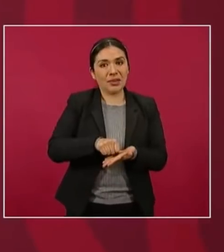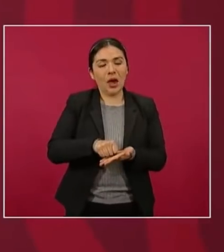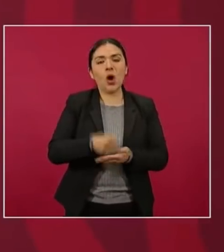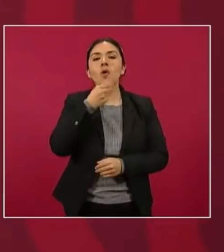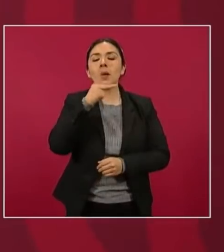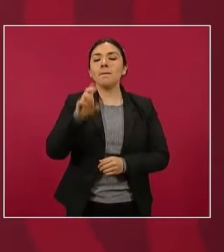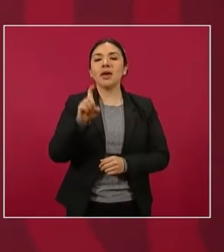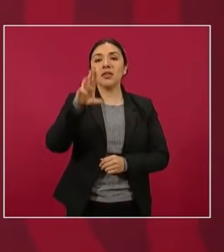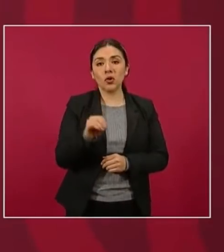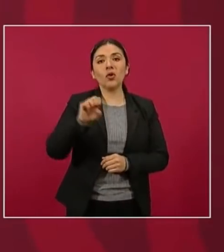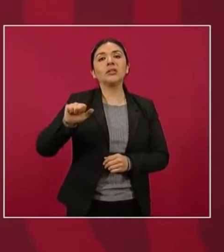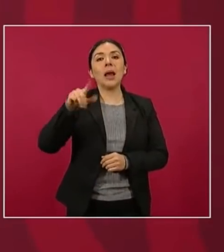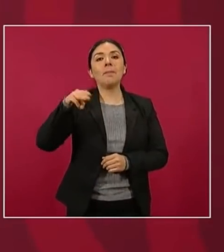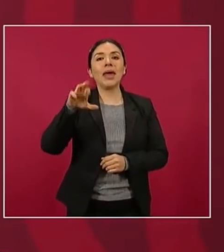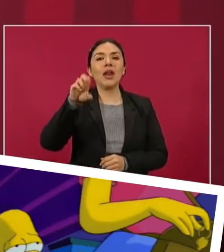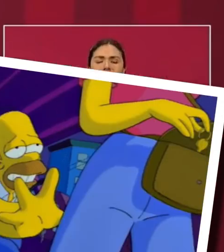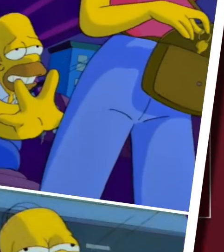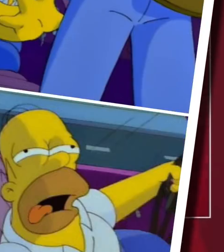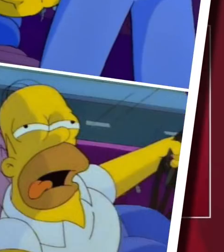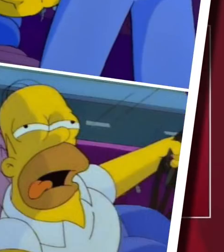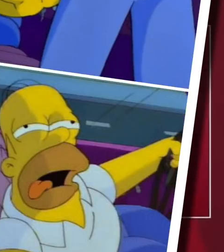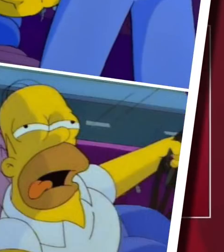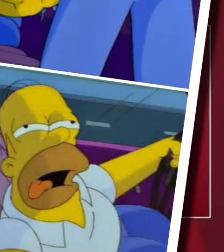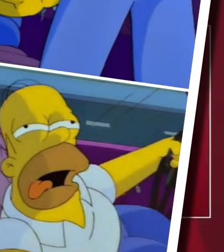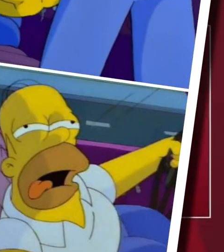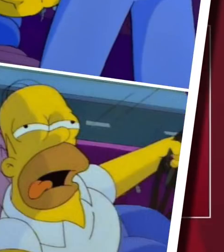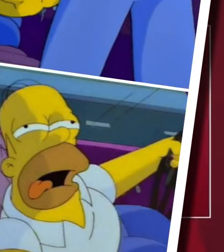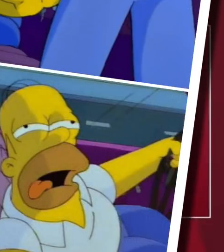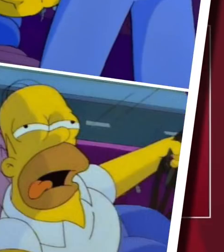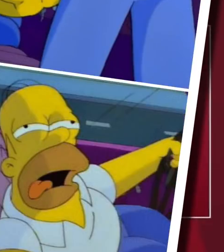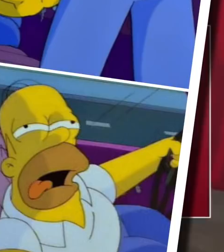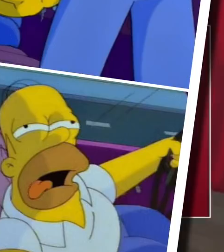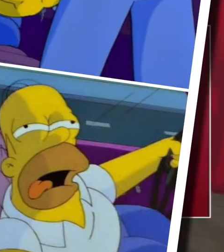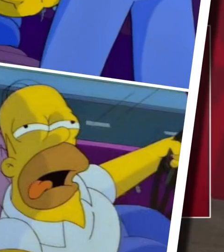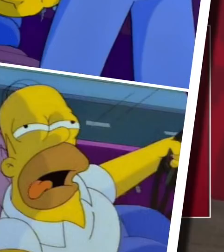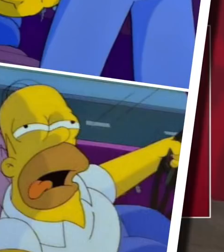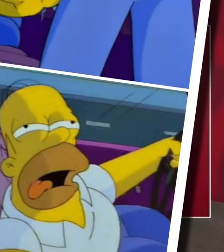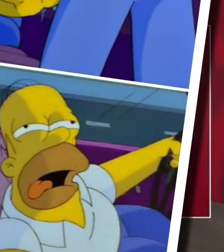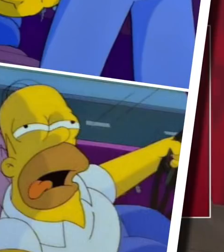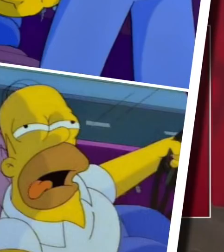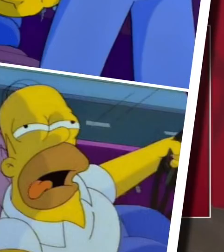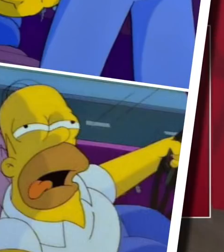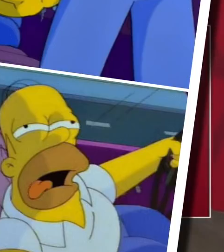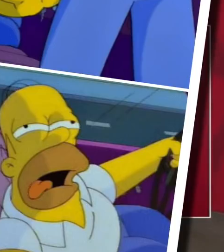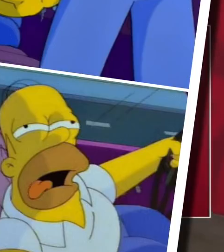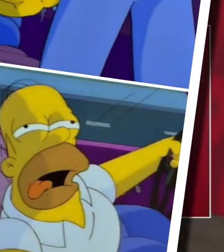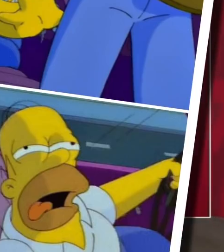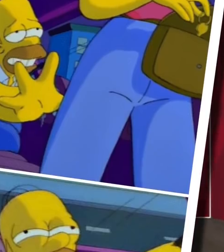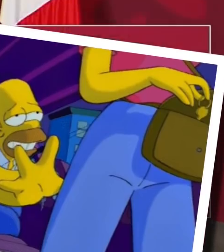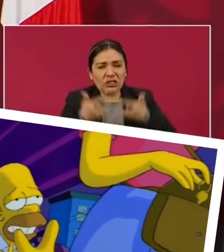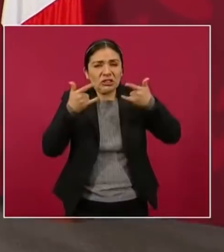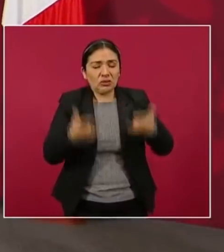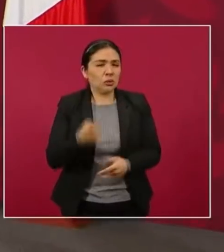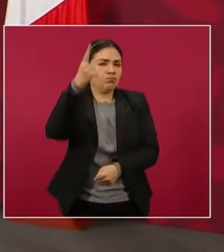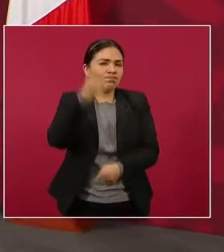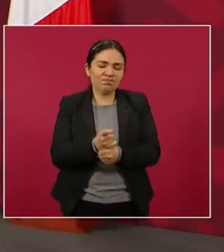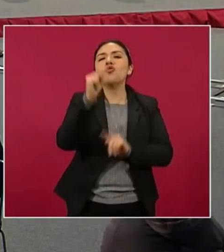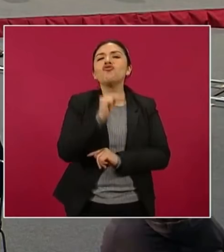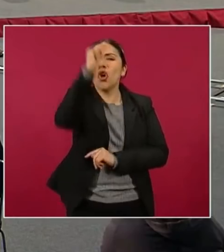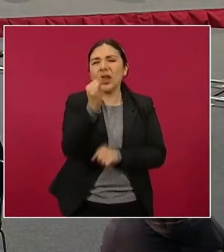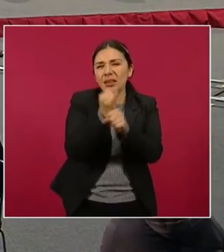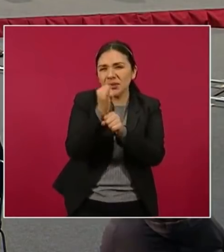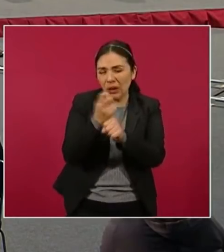de Pedro Salmerón, al que estimo mucho, lo considero un historiador de primer